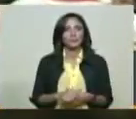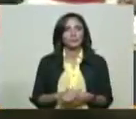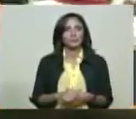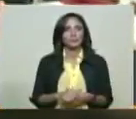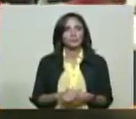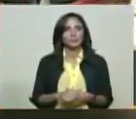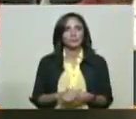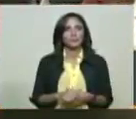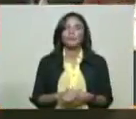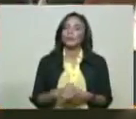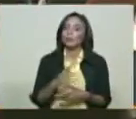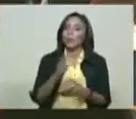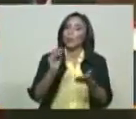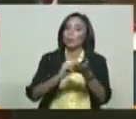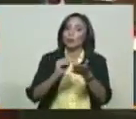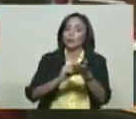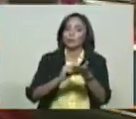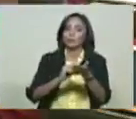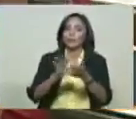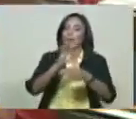no se los pedí